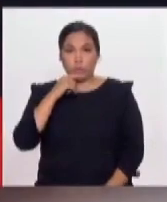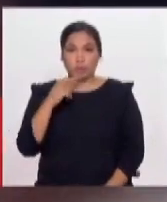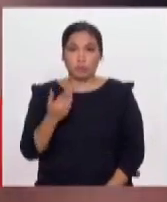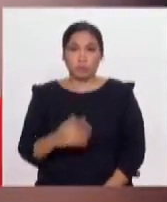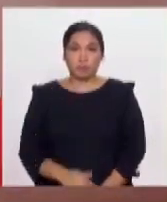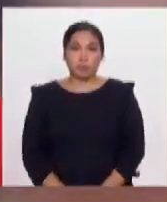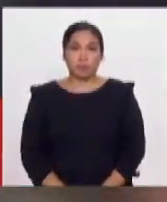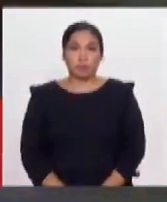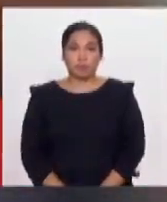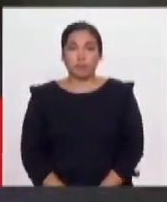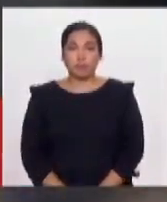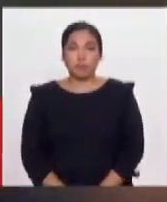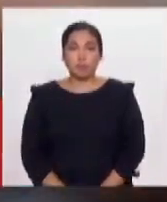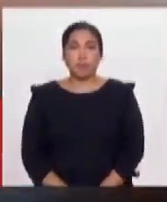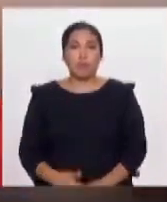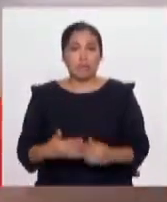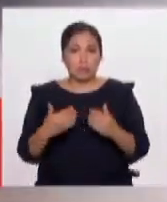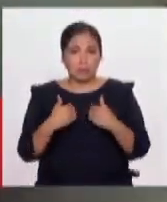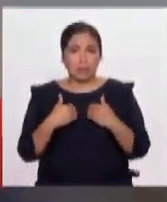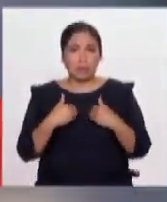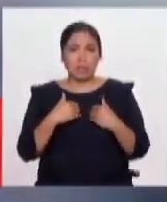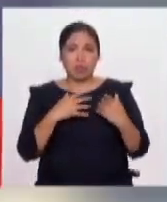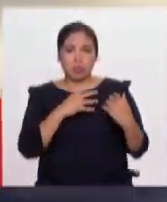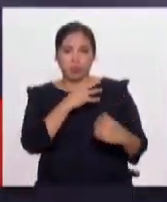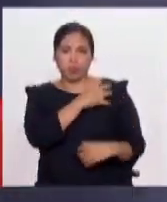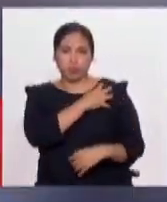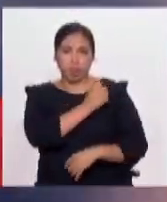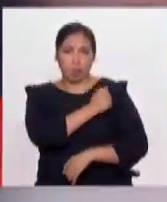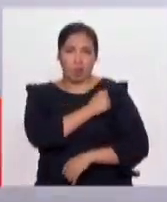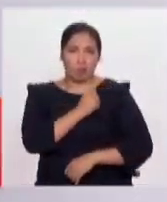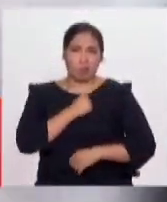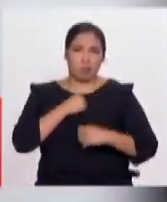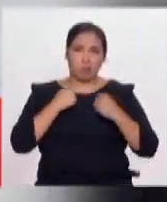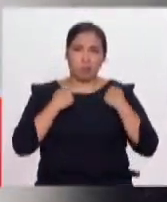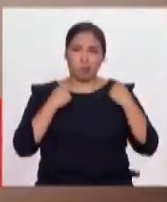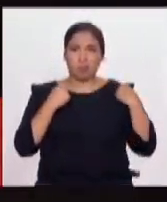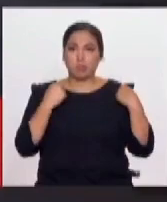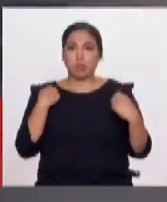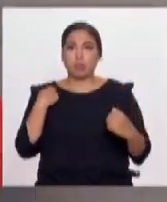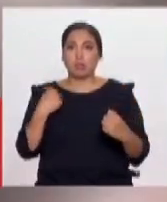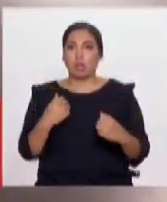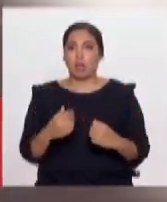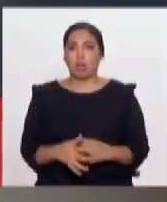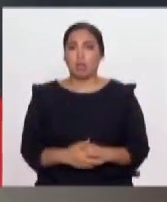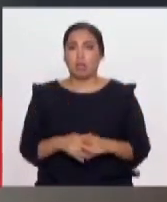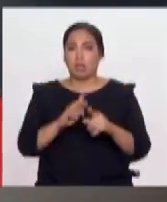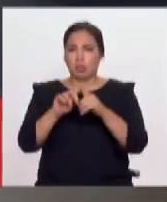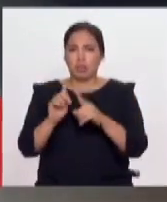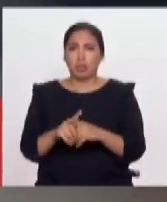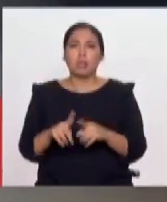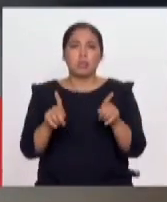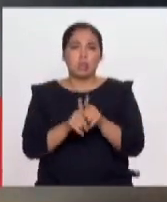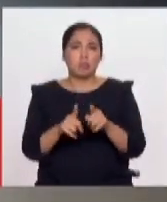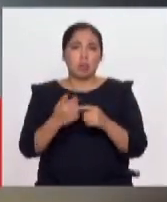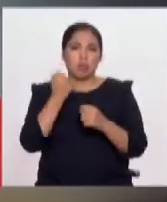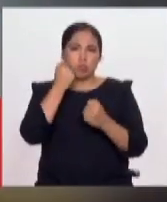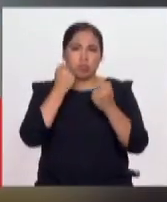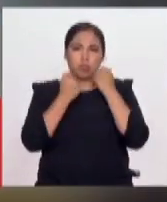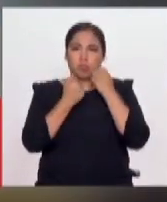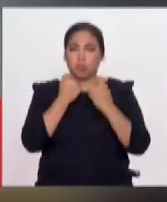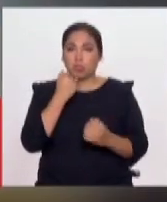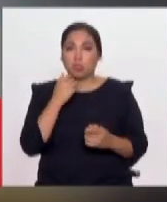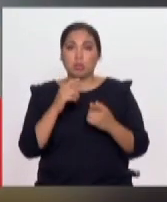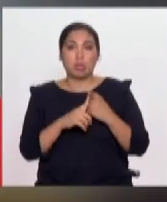mujer, presentaba hematomas en diferentes partes del cuerpo, asimismo también como golpes en el rostro. Esta es